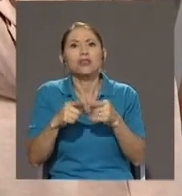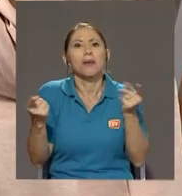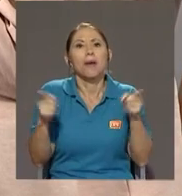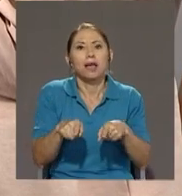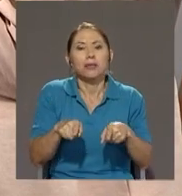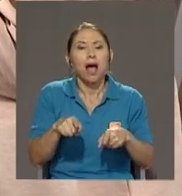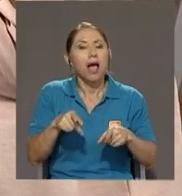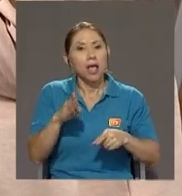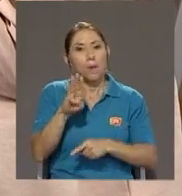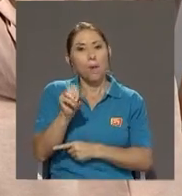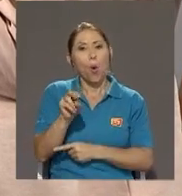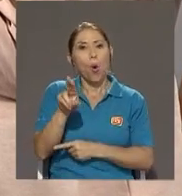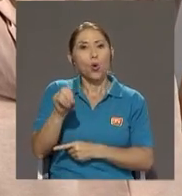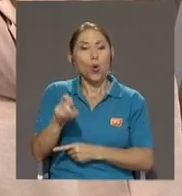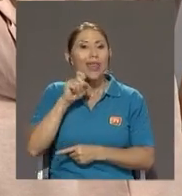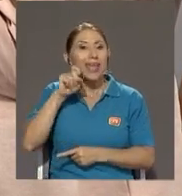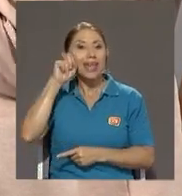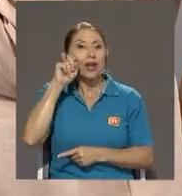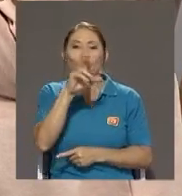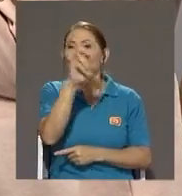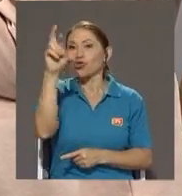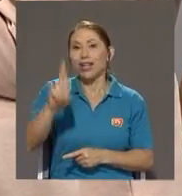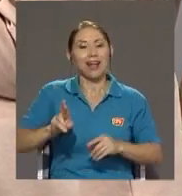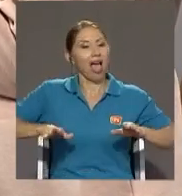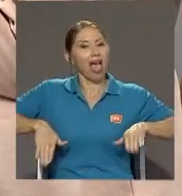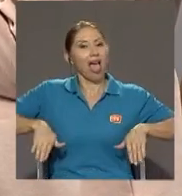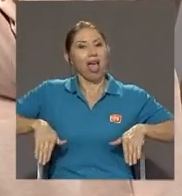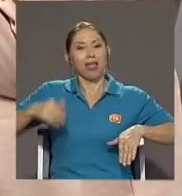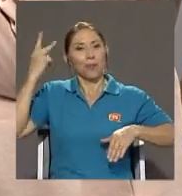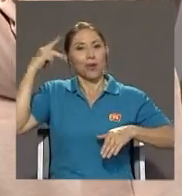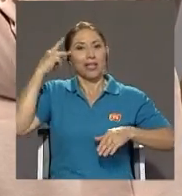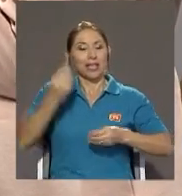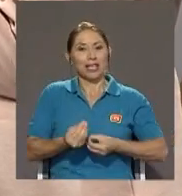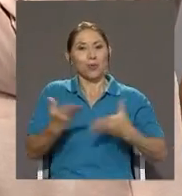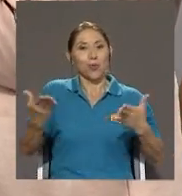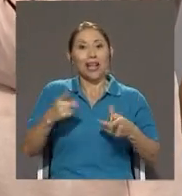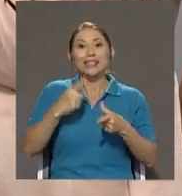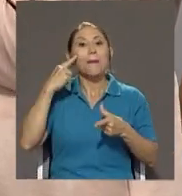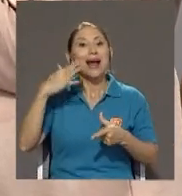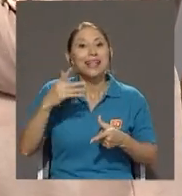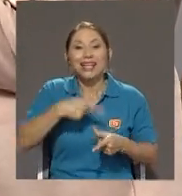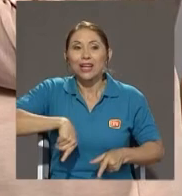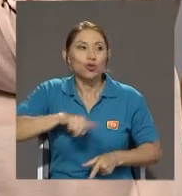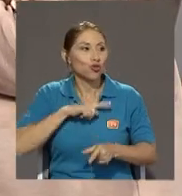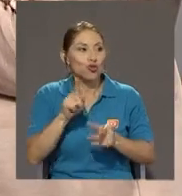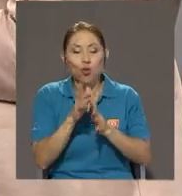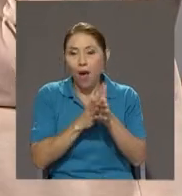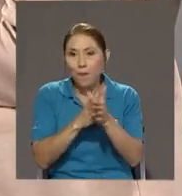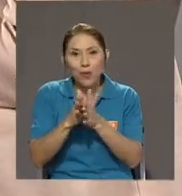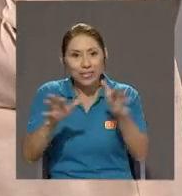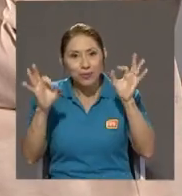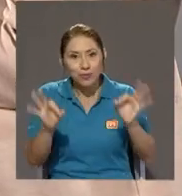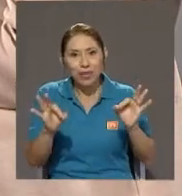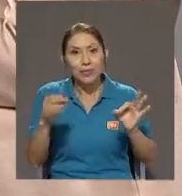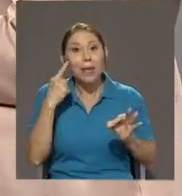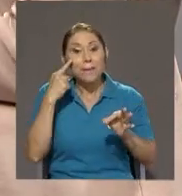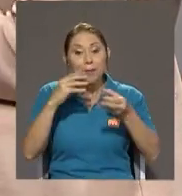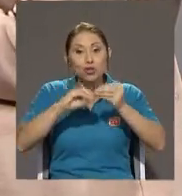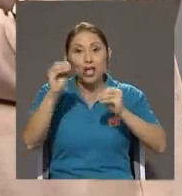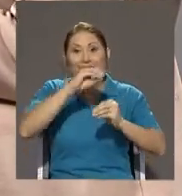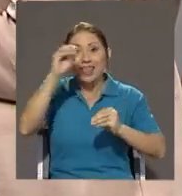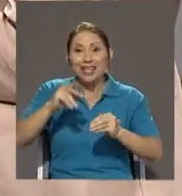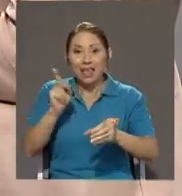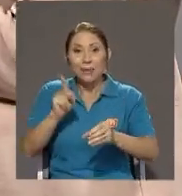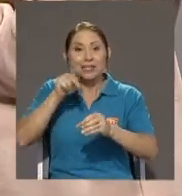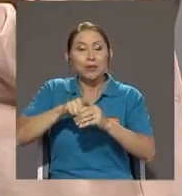no ha implementado las políticas públicas adecuadas y pareciera que también lo vamos a desaprovechar. ¿Por qué? Vemos que la tasa de participación femenina ha